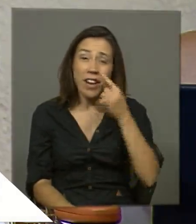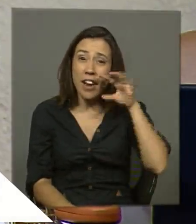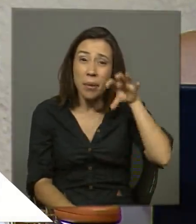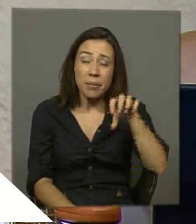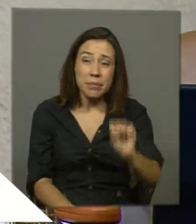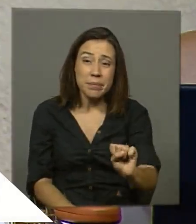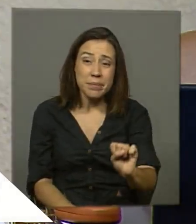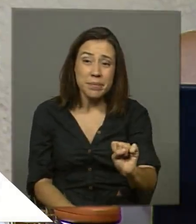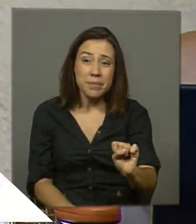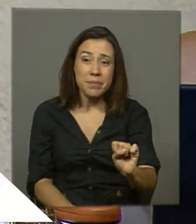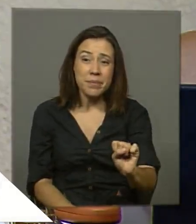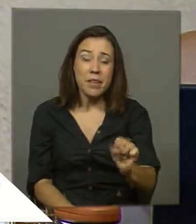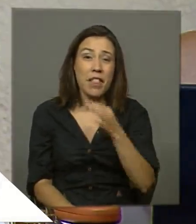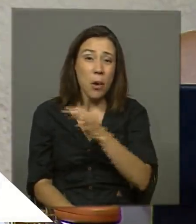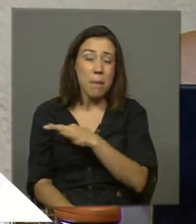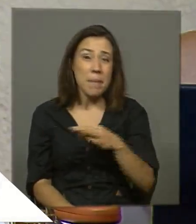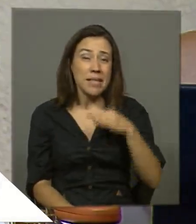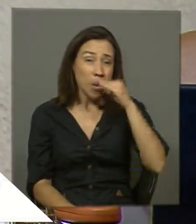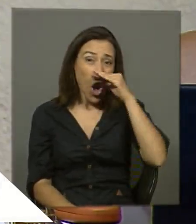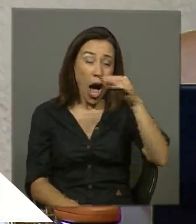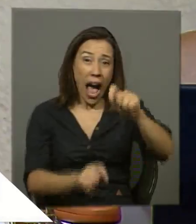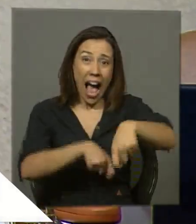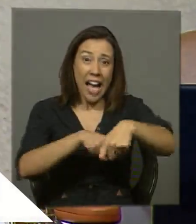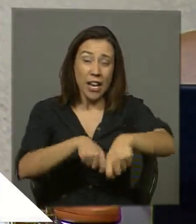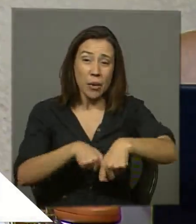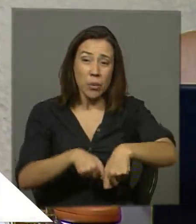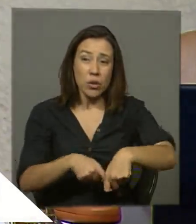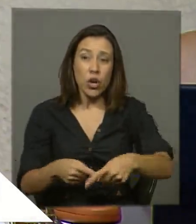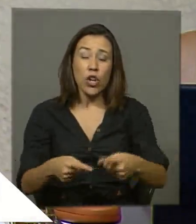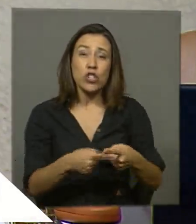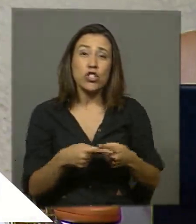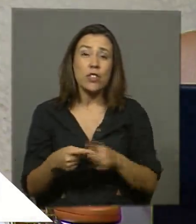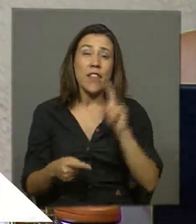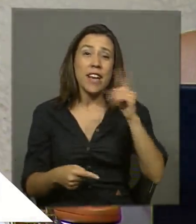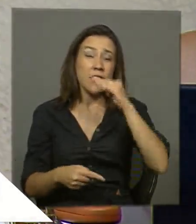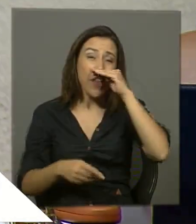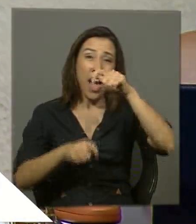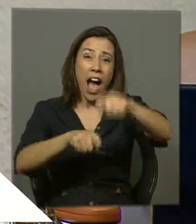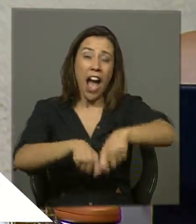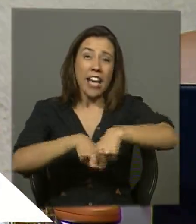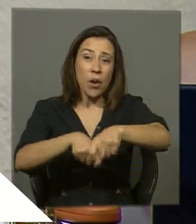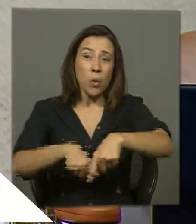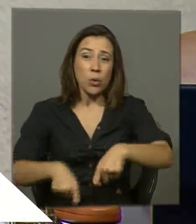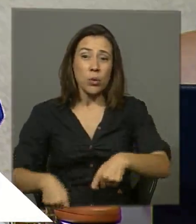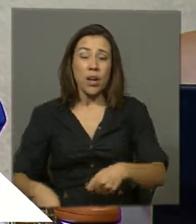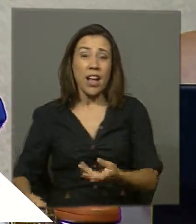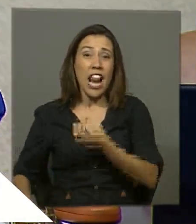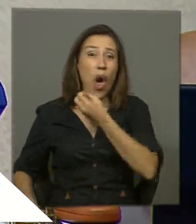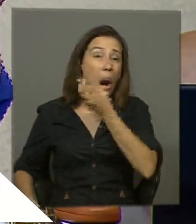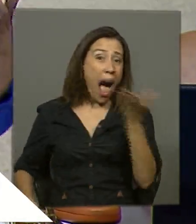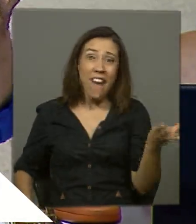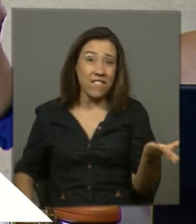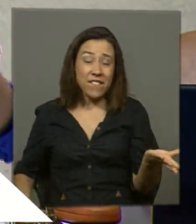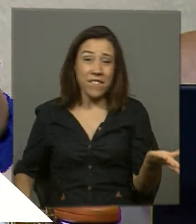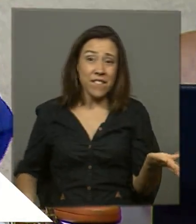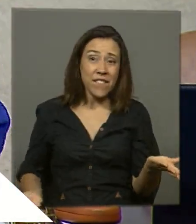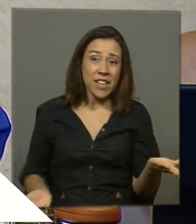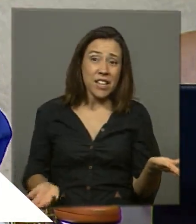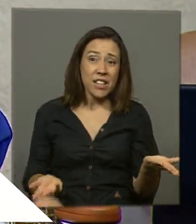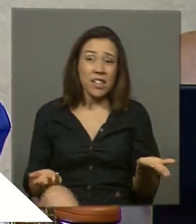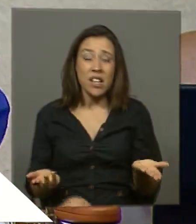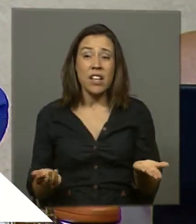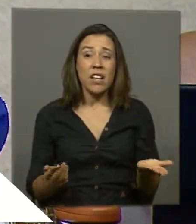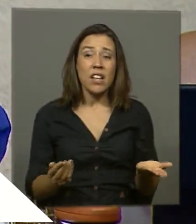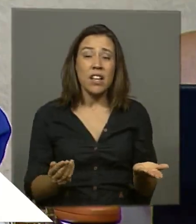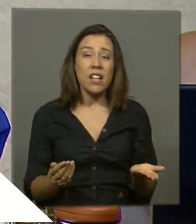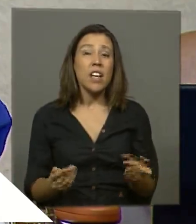diagnostique y lo dijo el ministro de agricultura con la sociedad Nacional de agricultura que lo diga así saben que